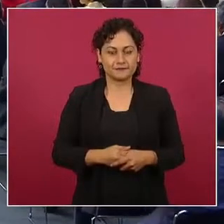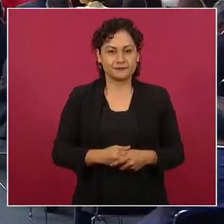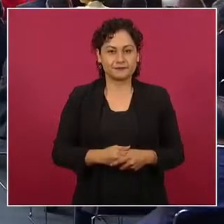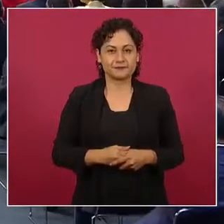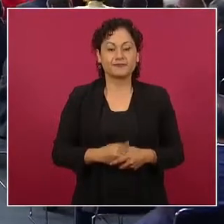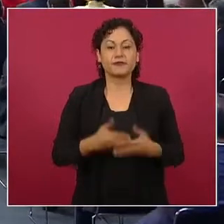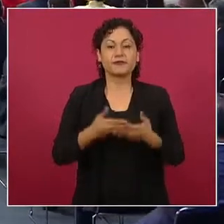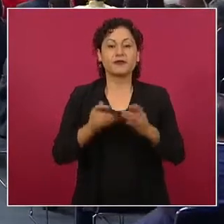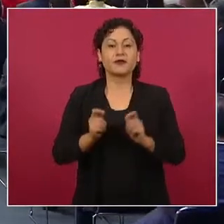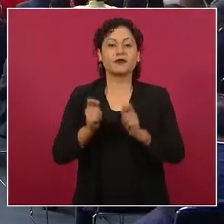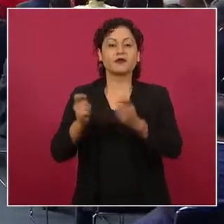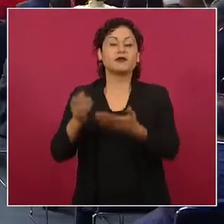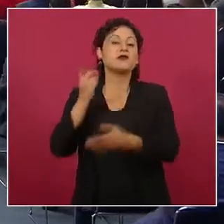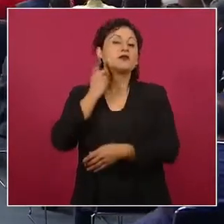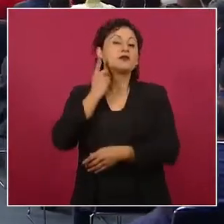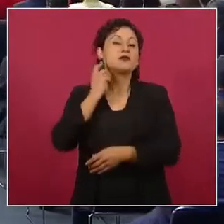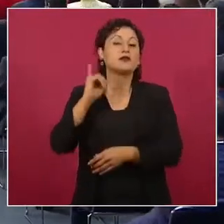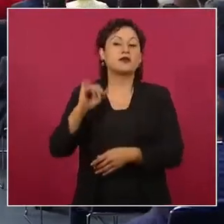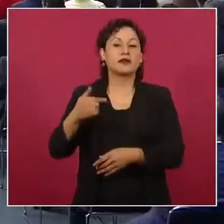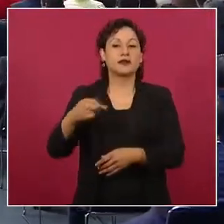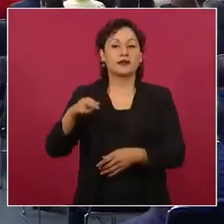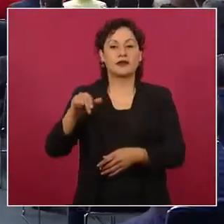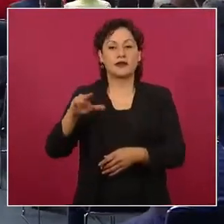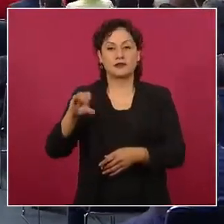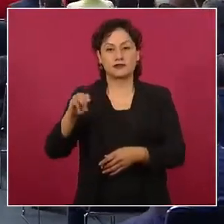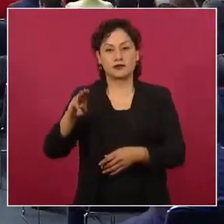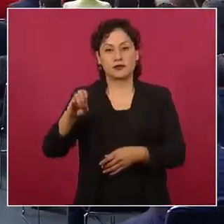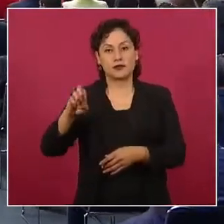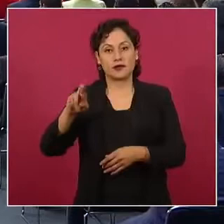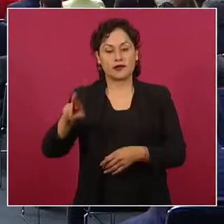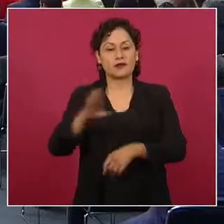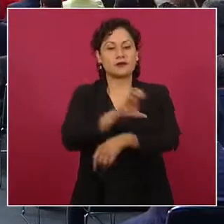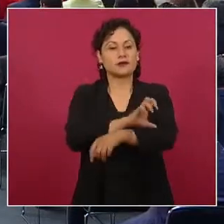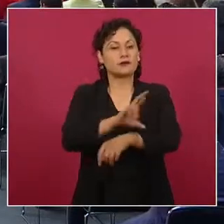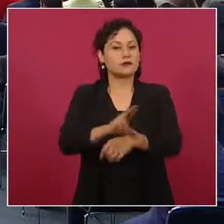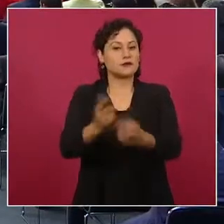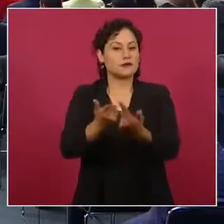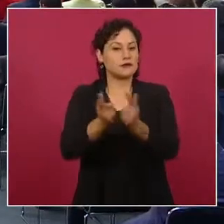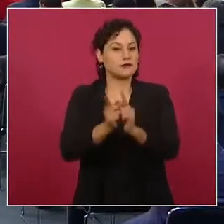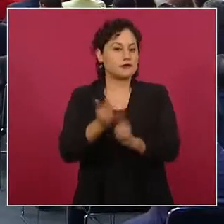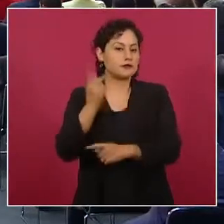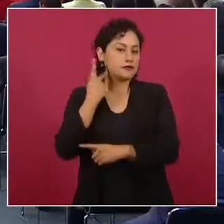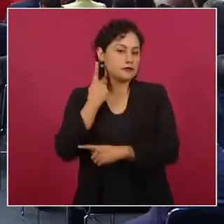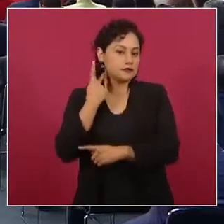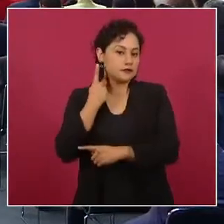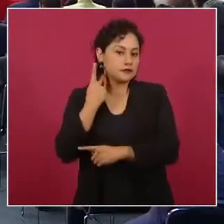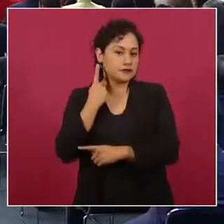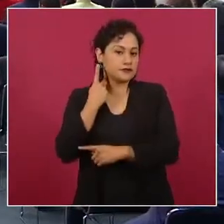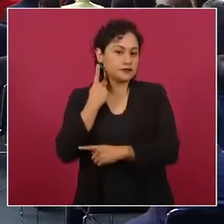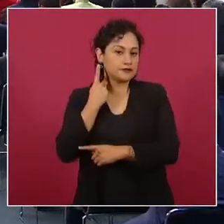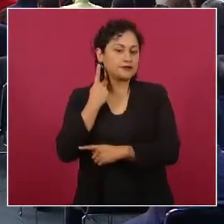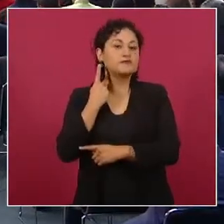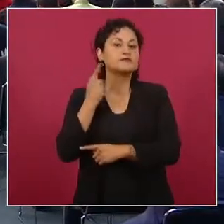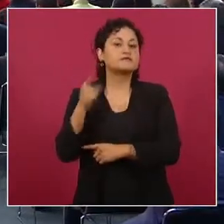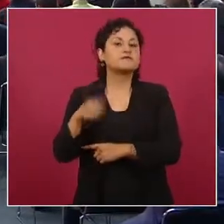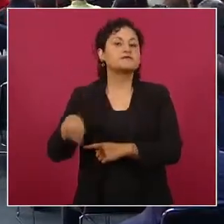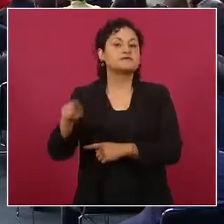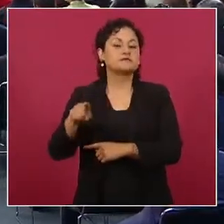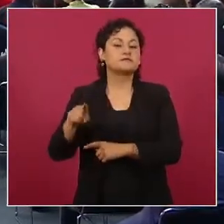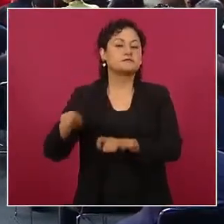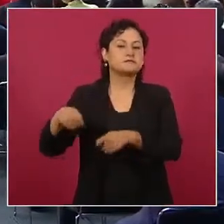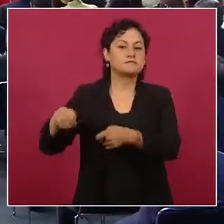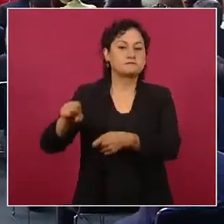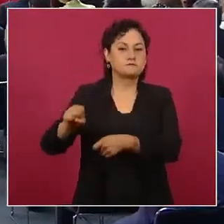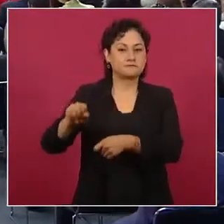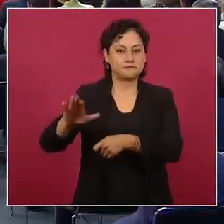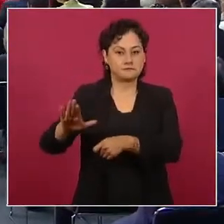Toma la palabra el diputado Ignacio Mier Velasco, coordinador del Grupo Parlamentario de Morena, de la 65 Legislatura de la Cámara